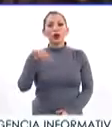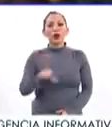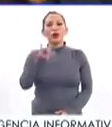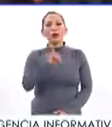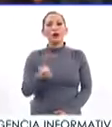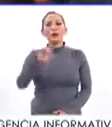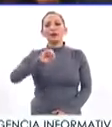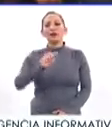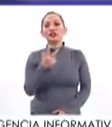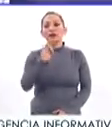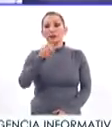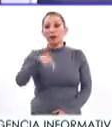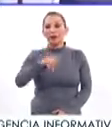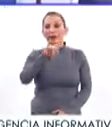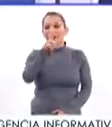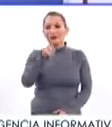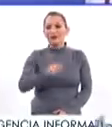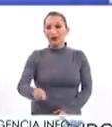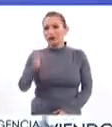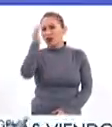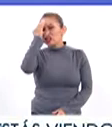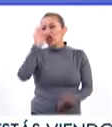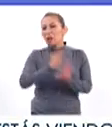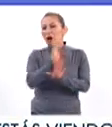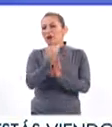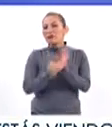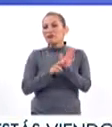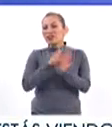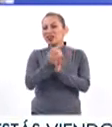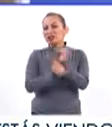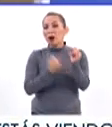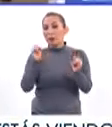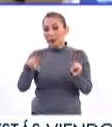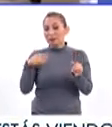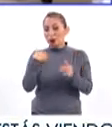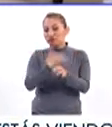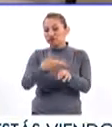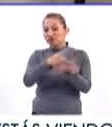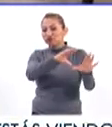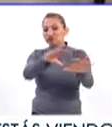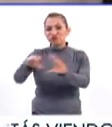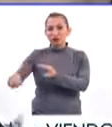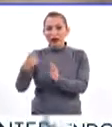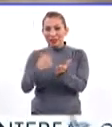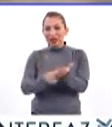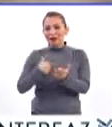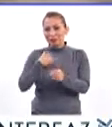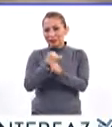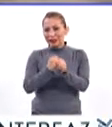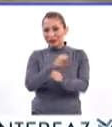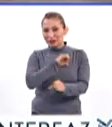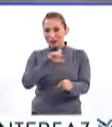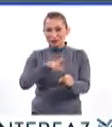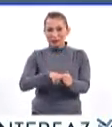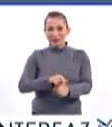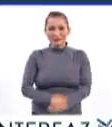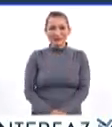Hoy, jueves 28 de febrero en Interfaz, conoce cómo los videojuegos pueden formar parte del proceso de enseñanza en nuestro reportaje del